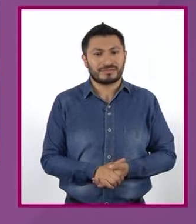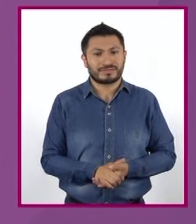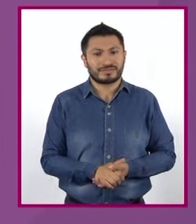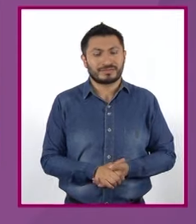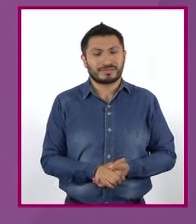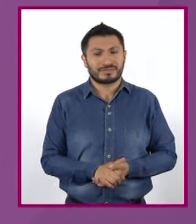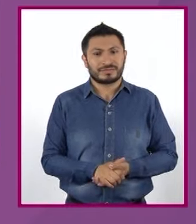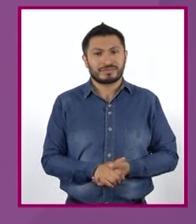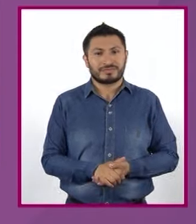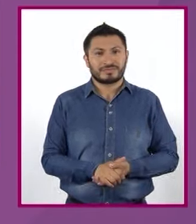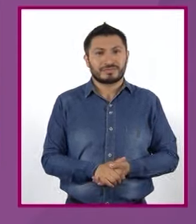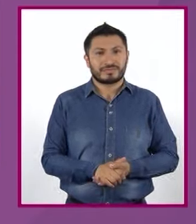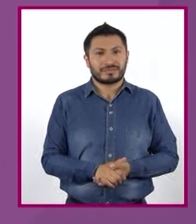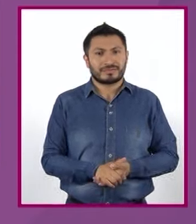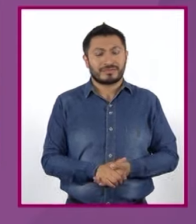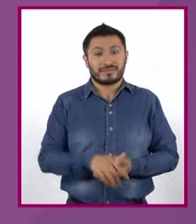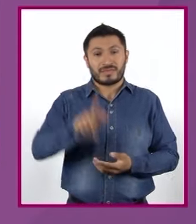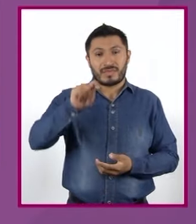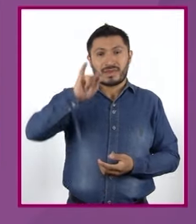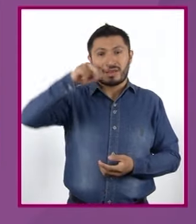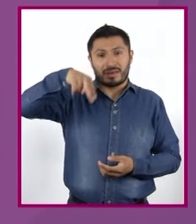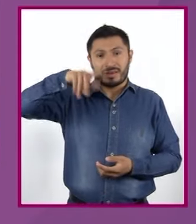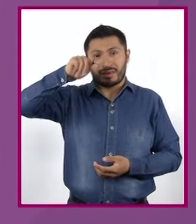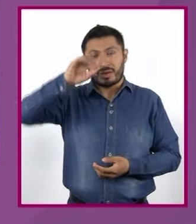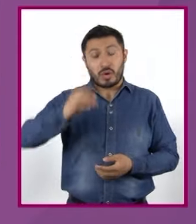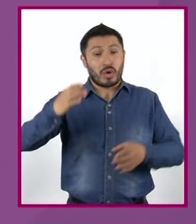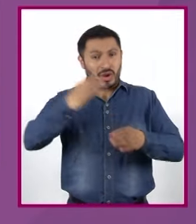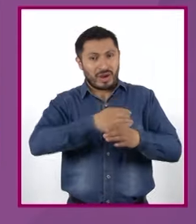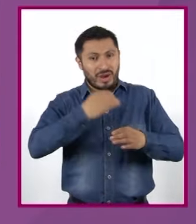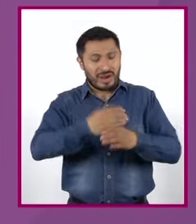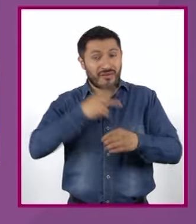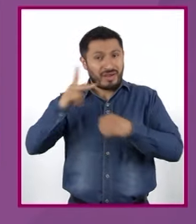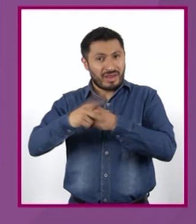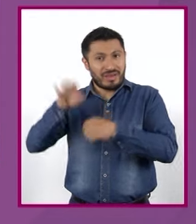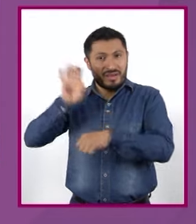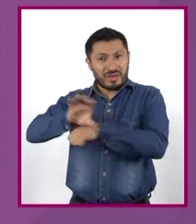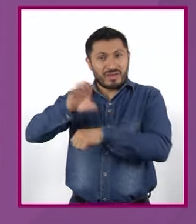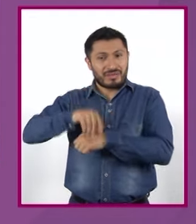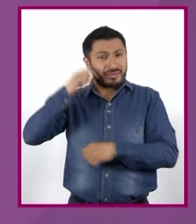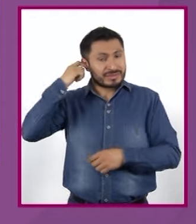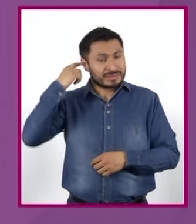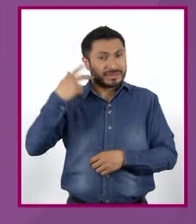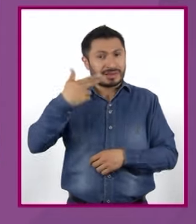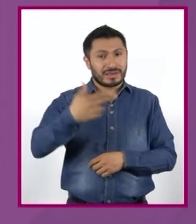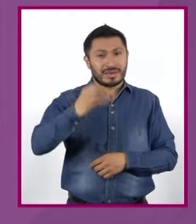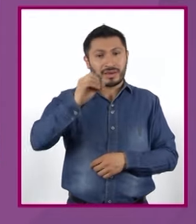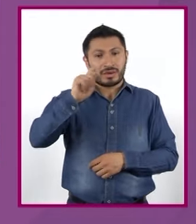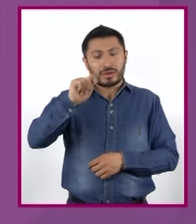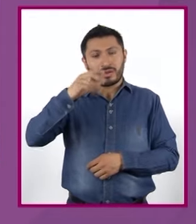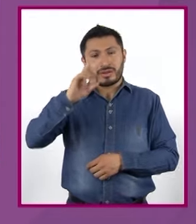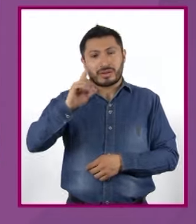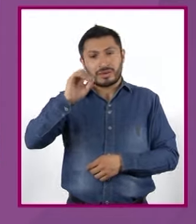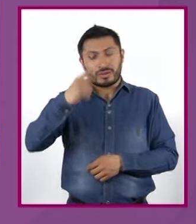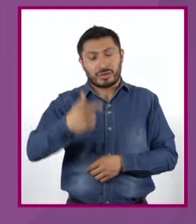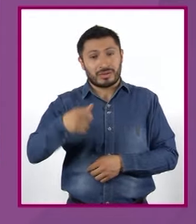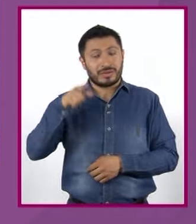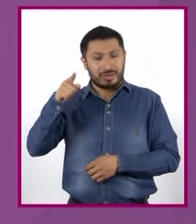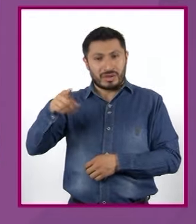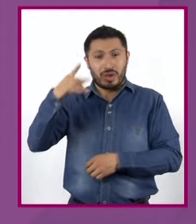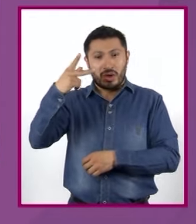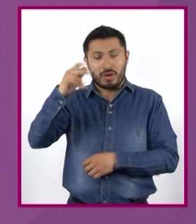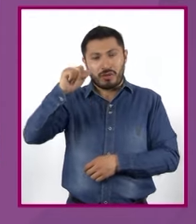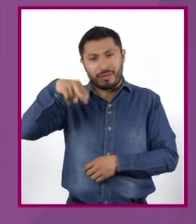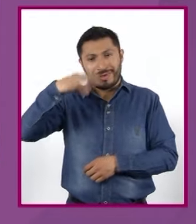Un tinto es un café en Colombia, un hot dog es un pancho en Argentina.